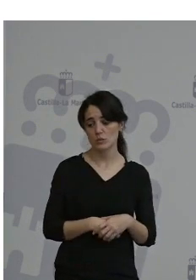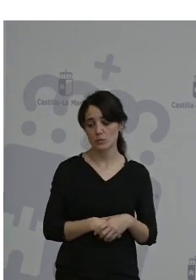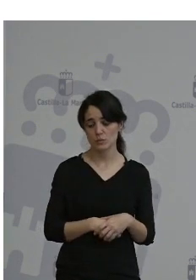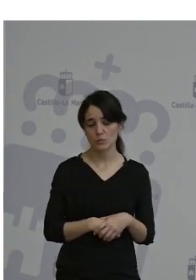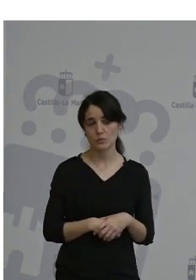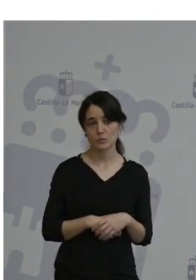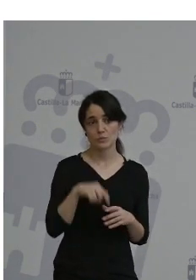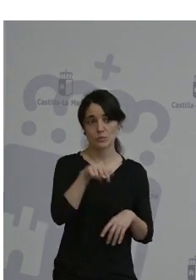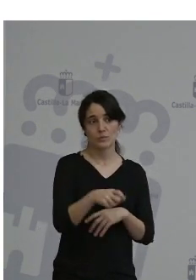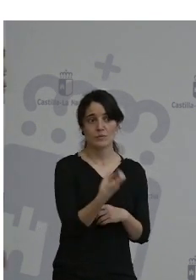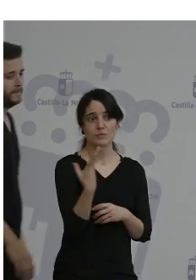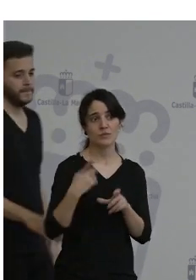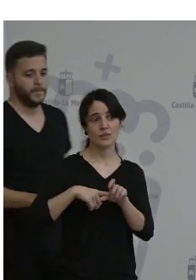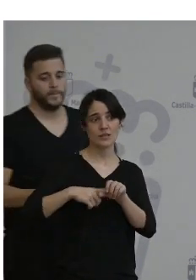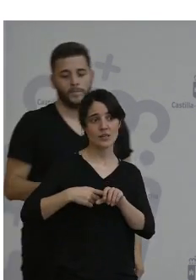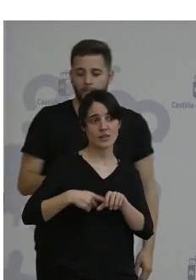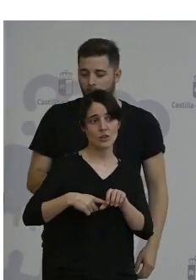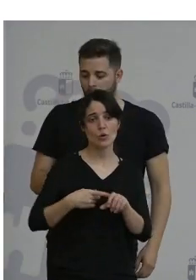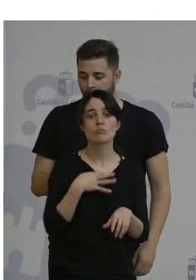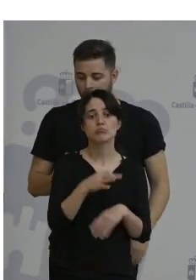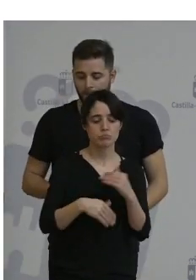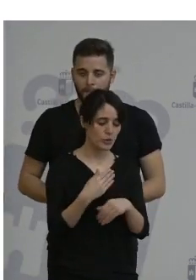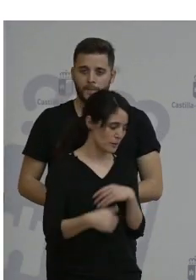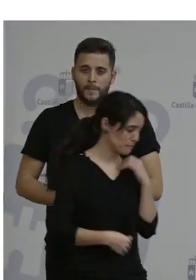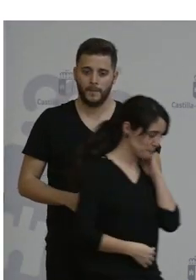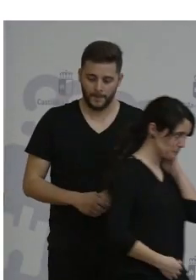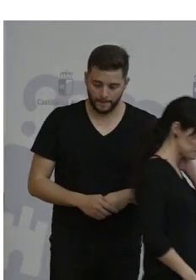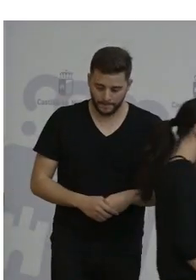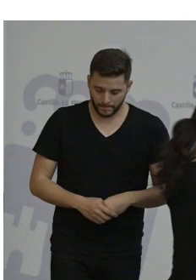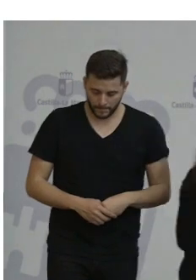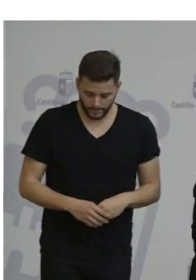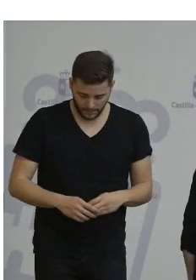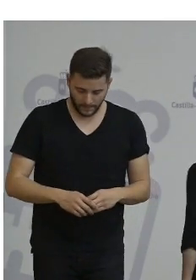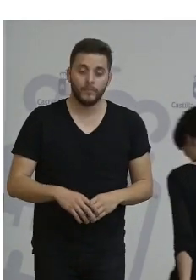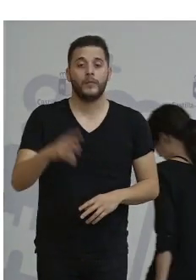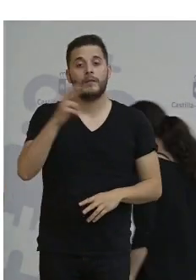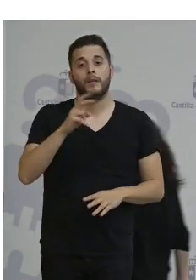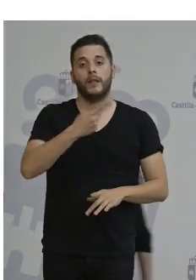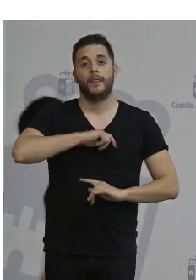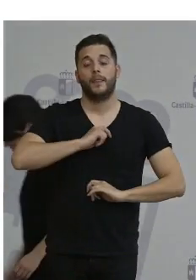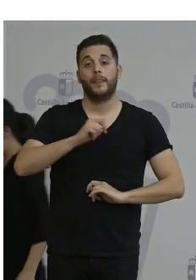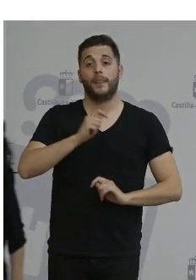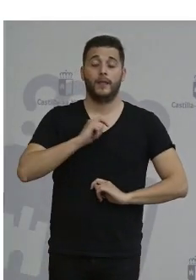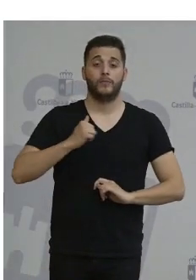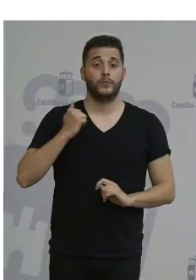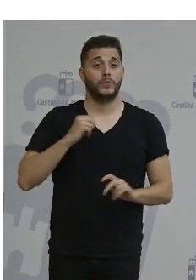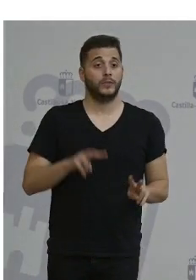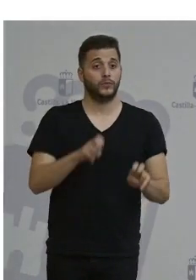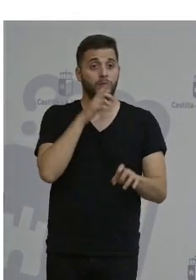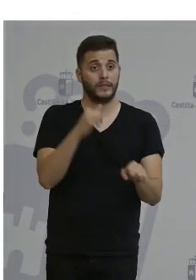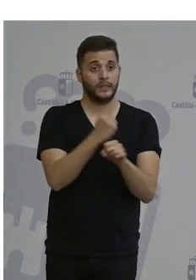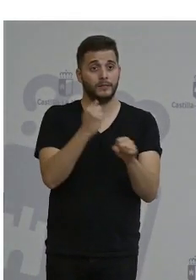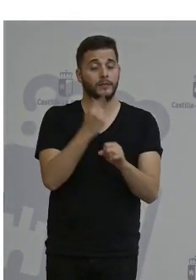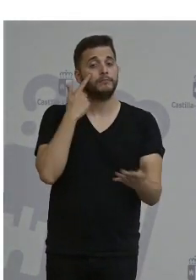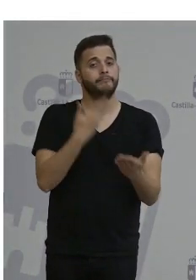Este número de plazas, sin perjuicio de seguir avanzando en la búsqueda de nuevos perfiles que brinden nuevas oportunidades de empleo, reflejan el